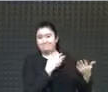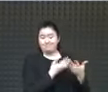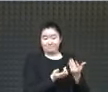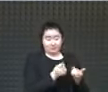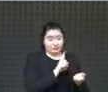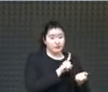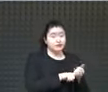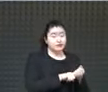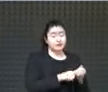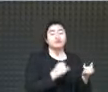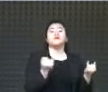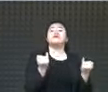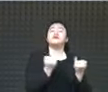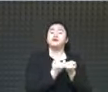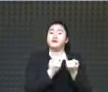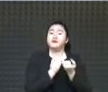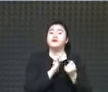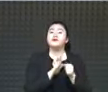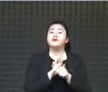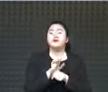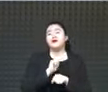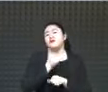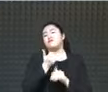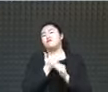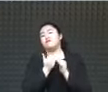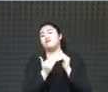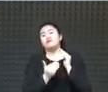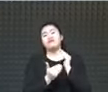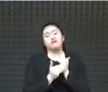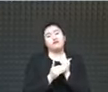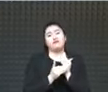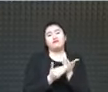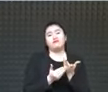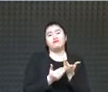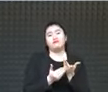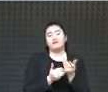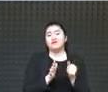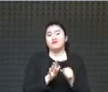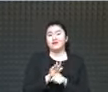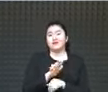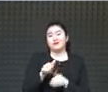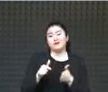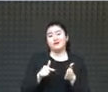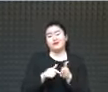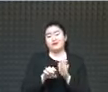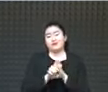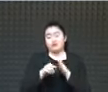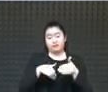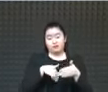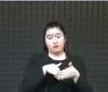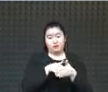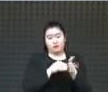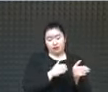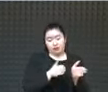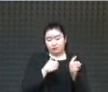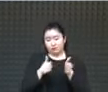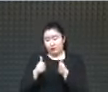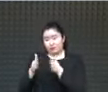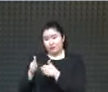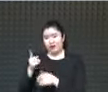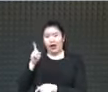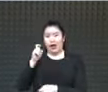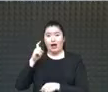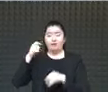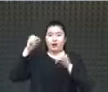recursos que se han estado viendo en distintas instalaciones fijas, estaciones, por ejemplo, donde entre el agua